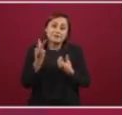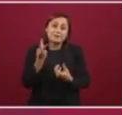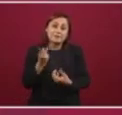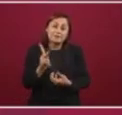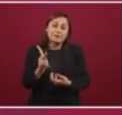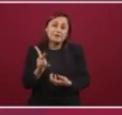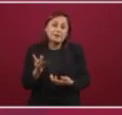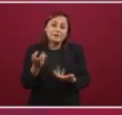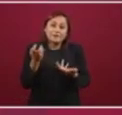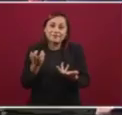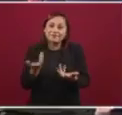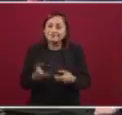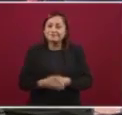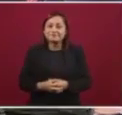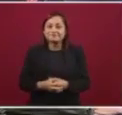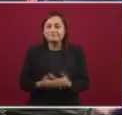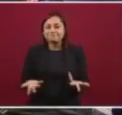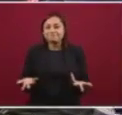sea,